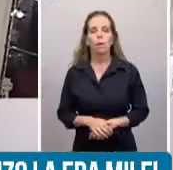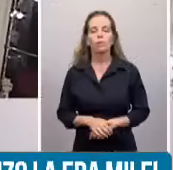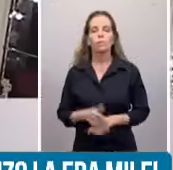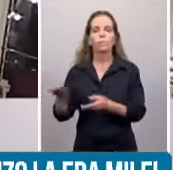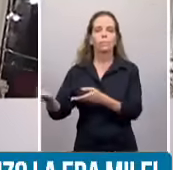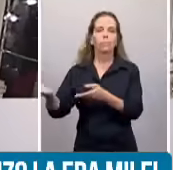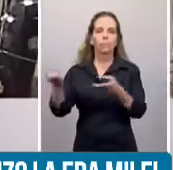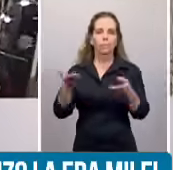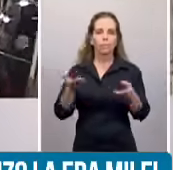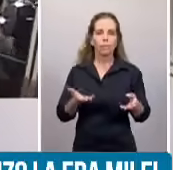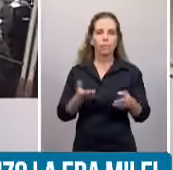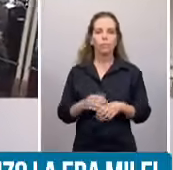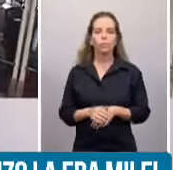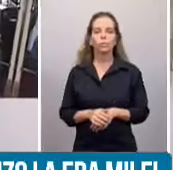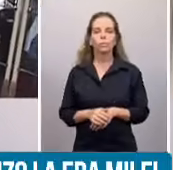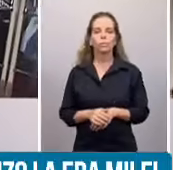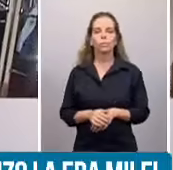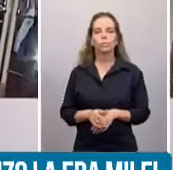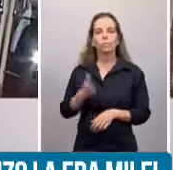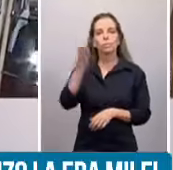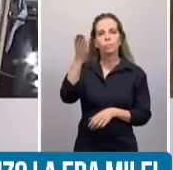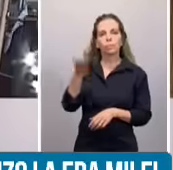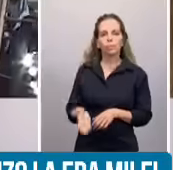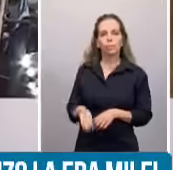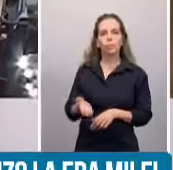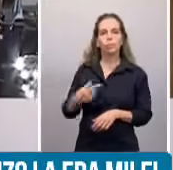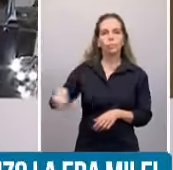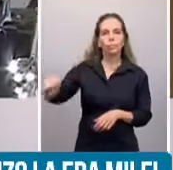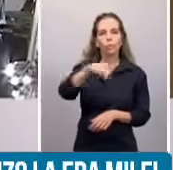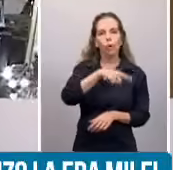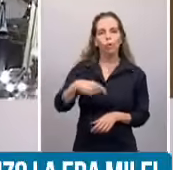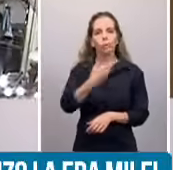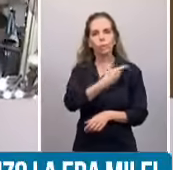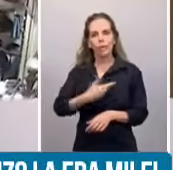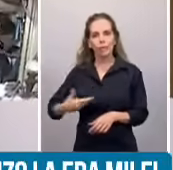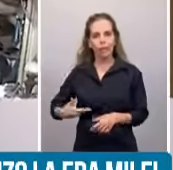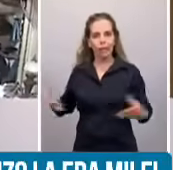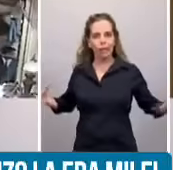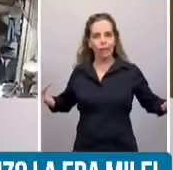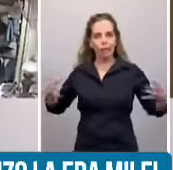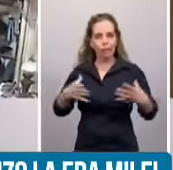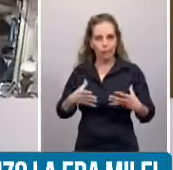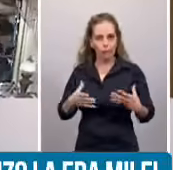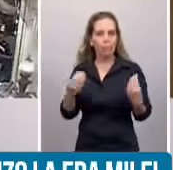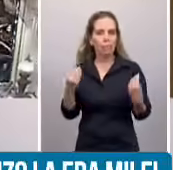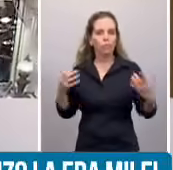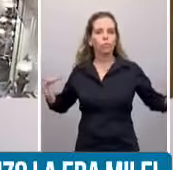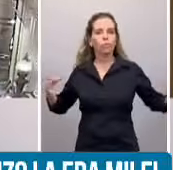que Orbán, más allá de su postura que tiene que ver con, por ejemplo, cerrar fronteras, evitar